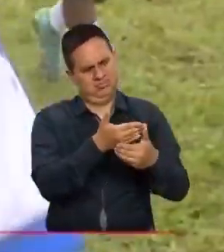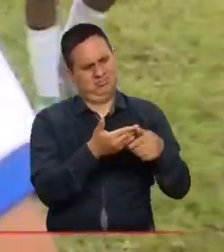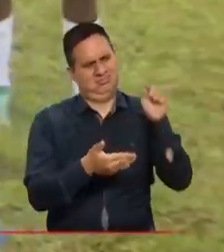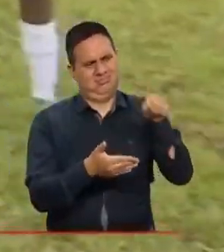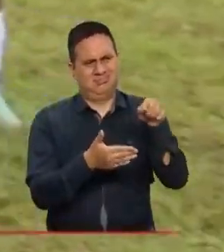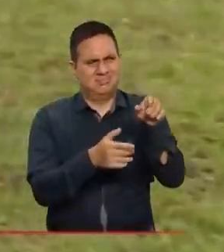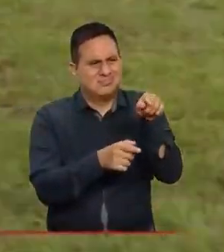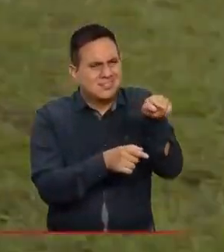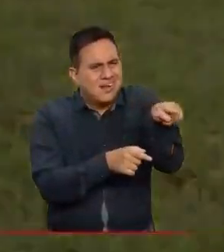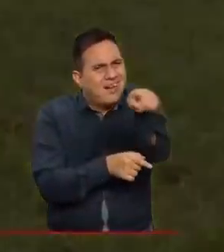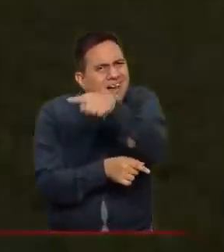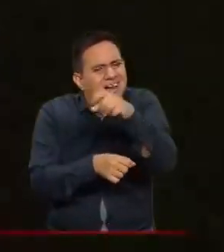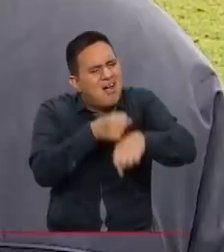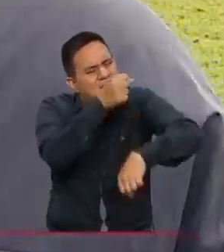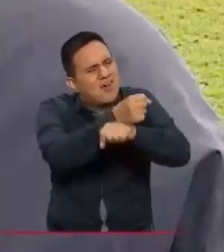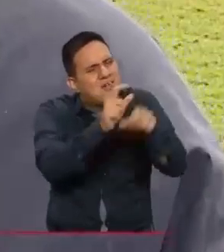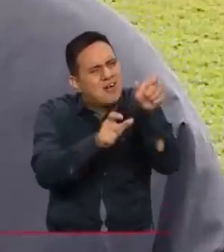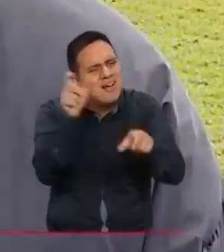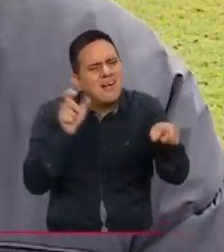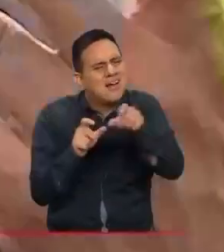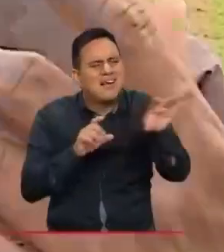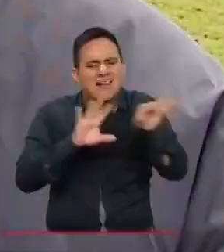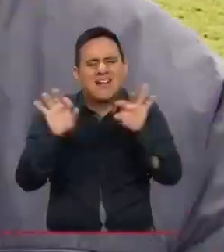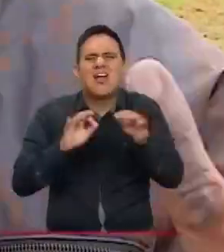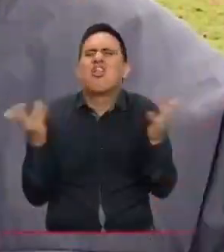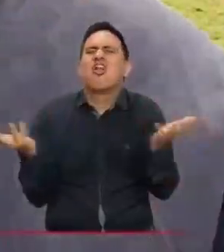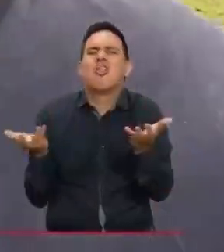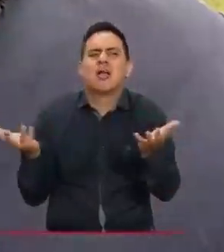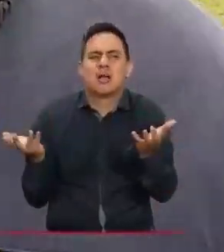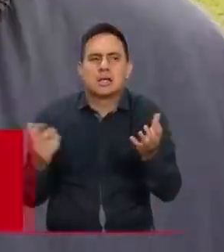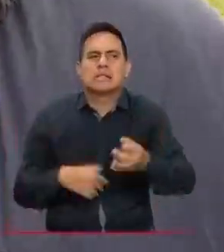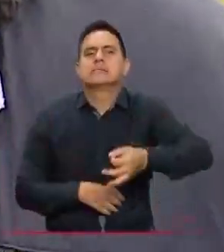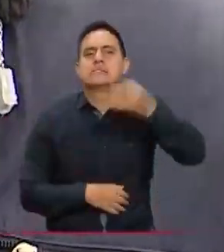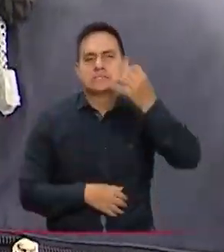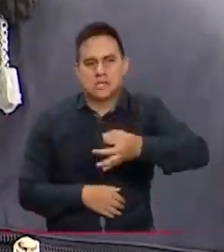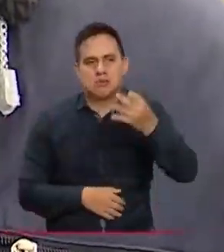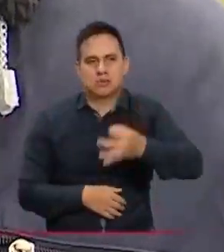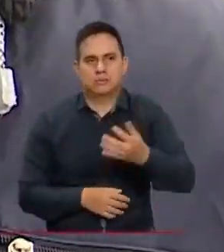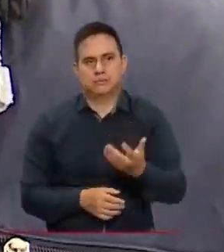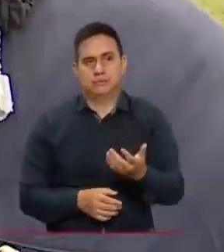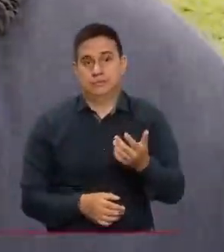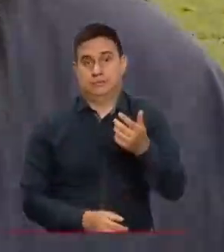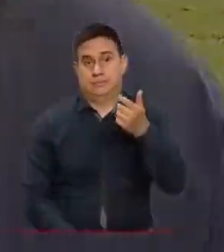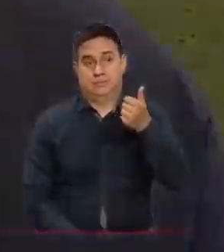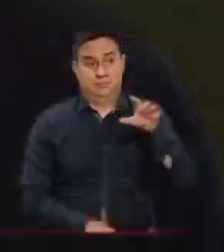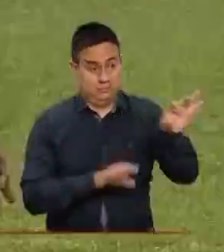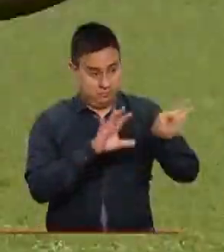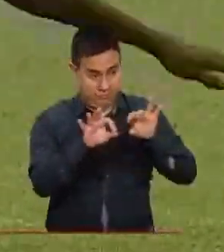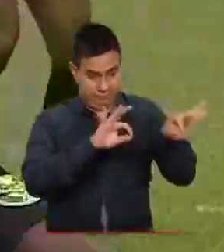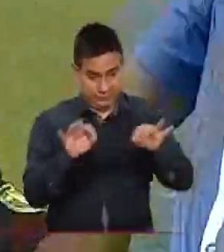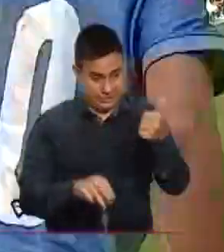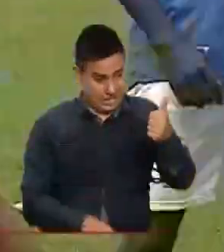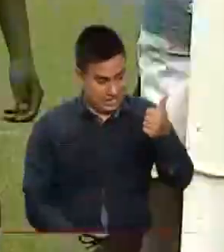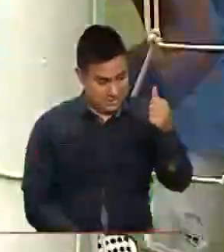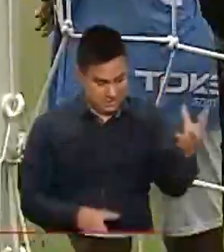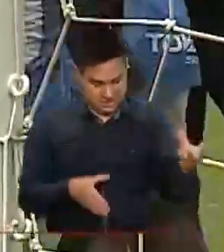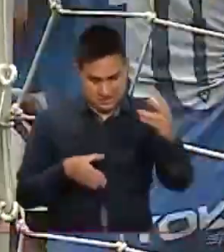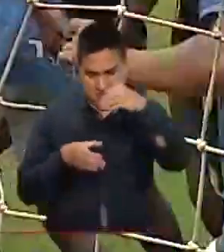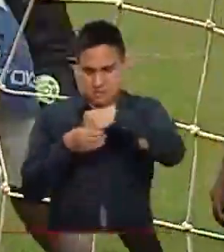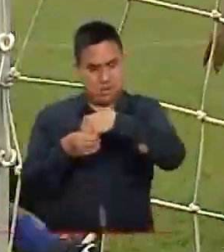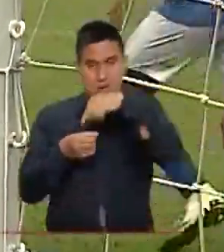dale, vamos, va, yo lo último. Cada año debutan 10 y se sostienen 5. Entonces, haz las cuentas.